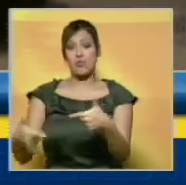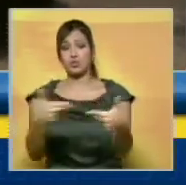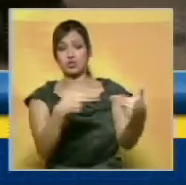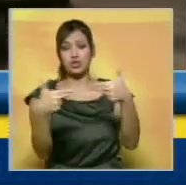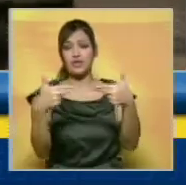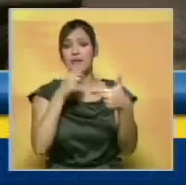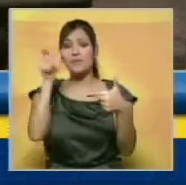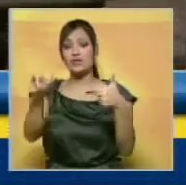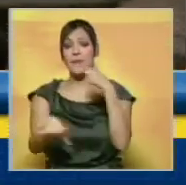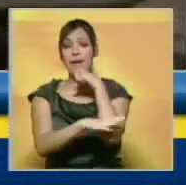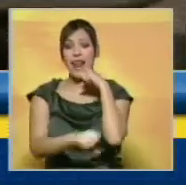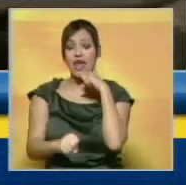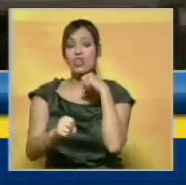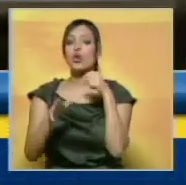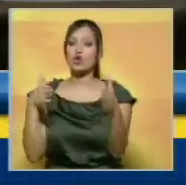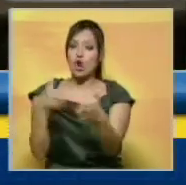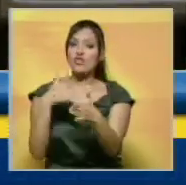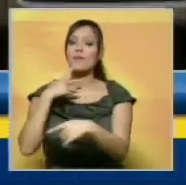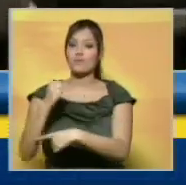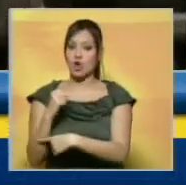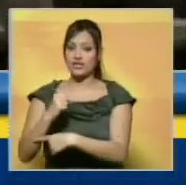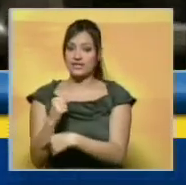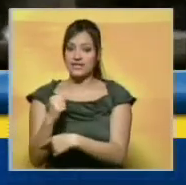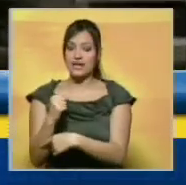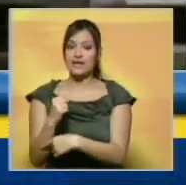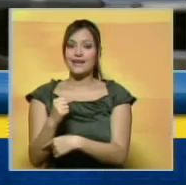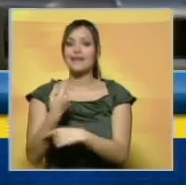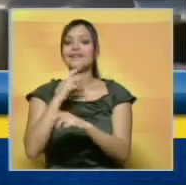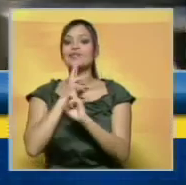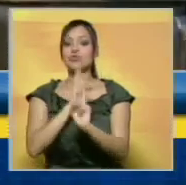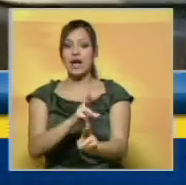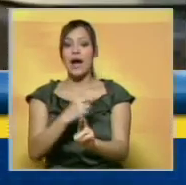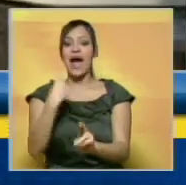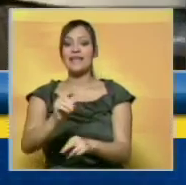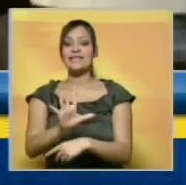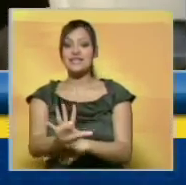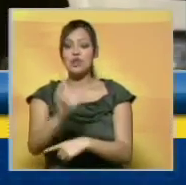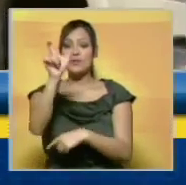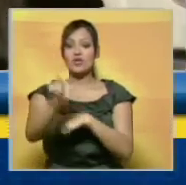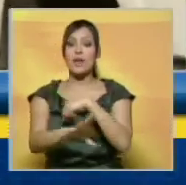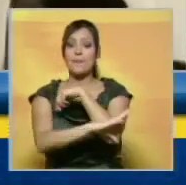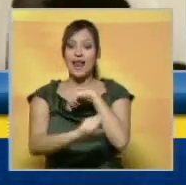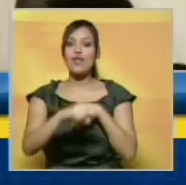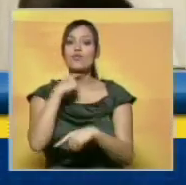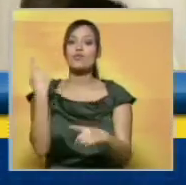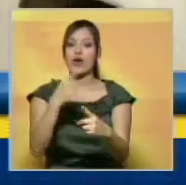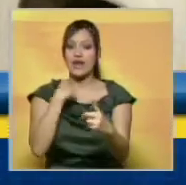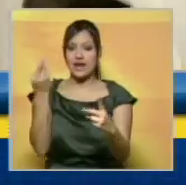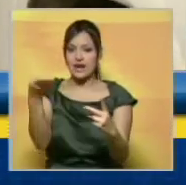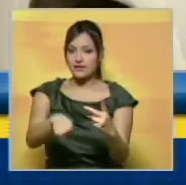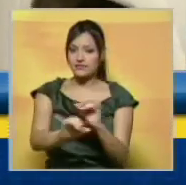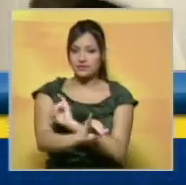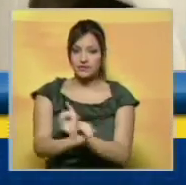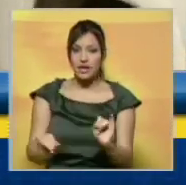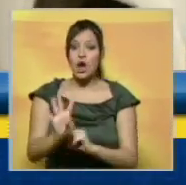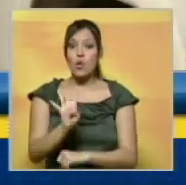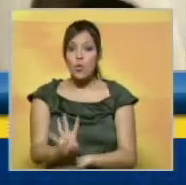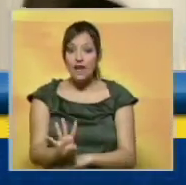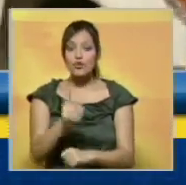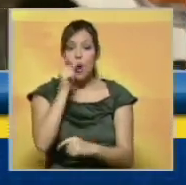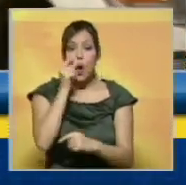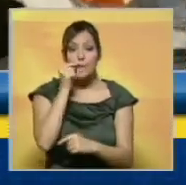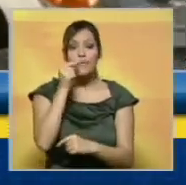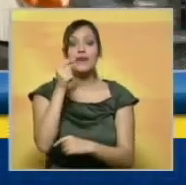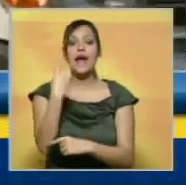los delincuentes y los funcionarios policiales que dejó como resultado a 5 delincuentes abatidos. 4 de ellos